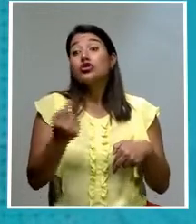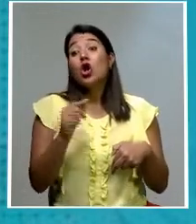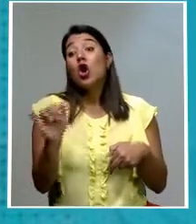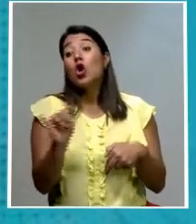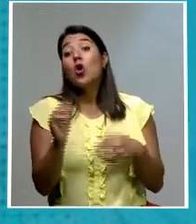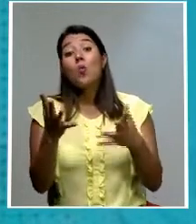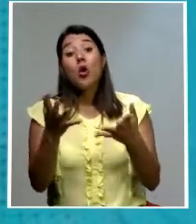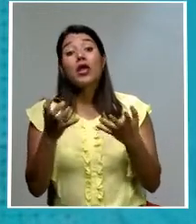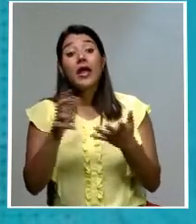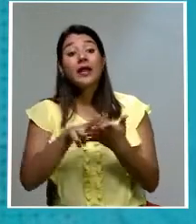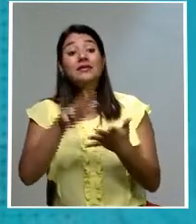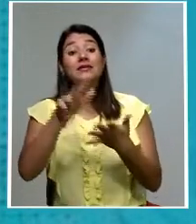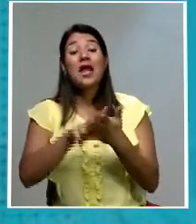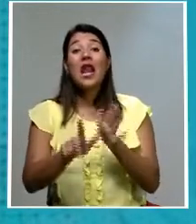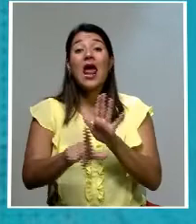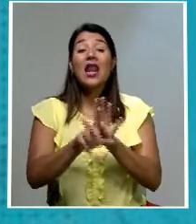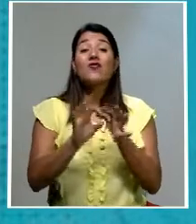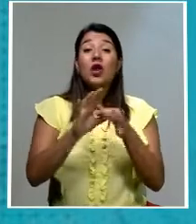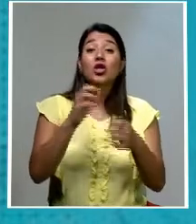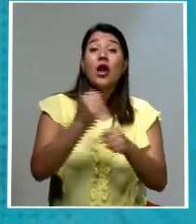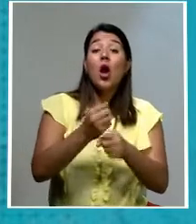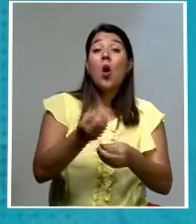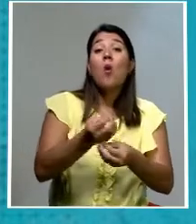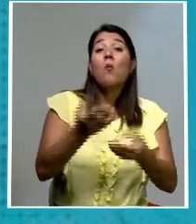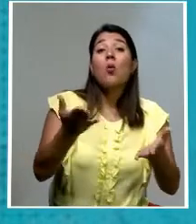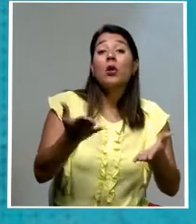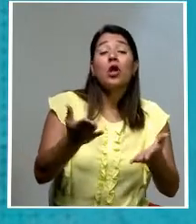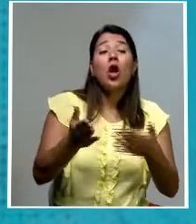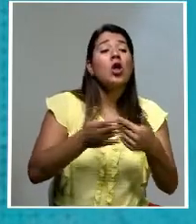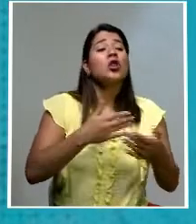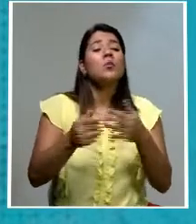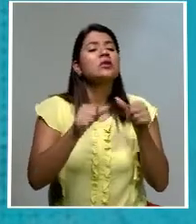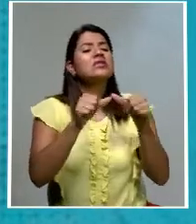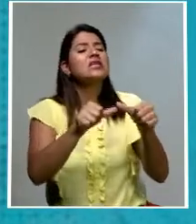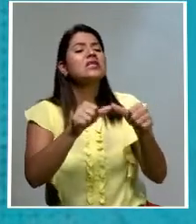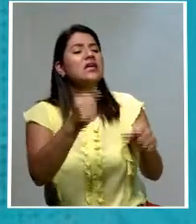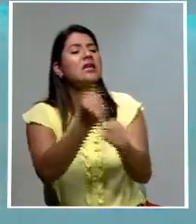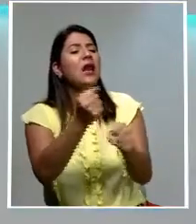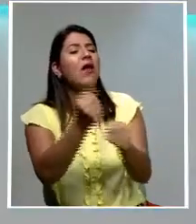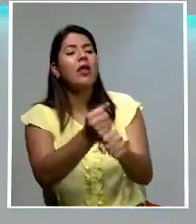a como les dé lugar y por encima de la salud de los trabajadores.